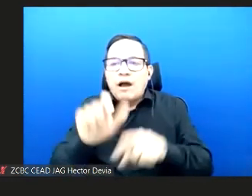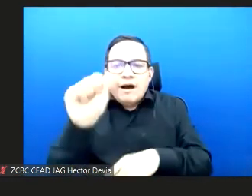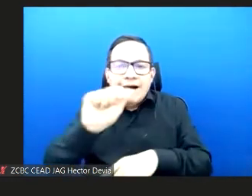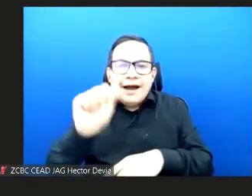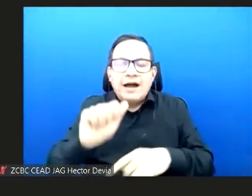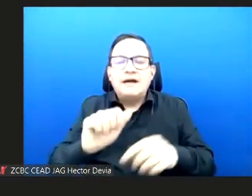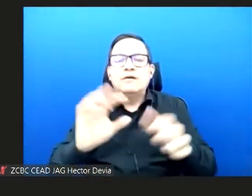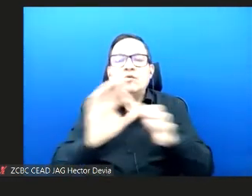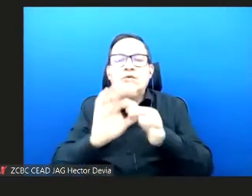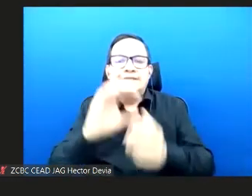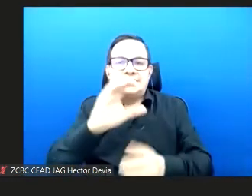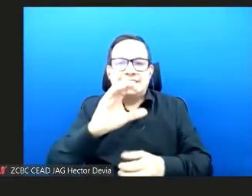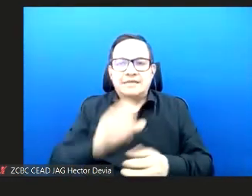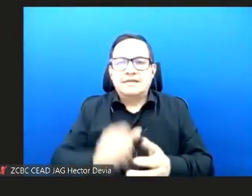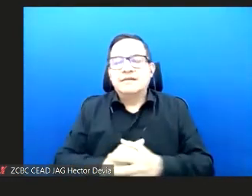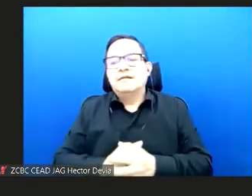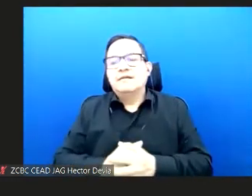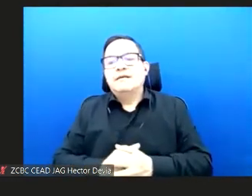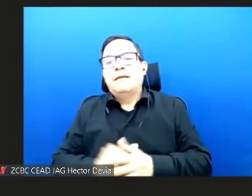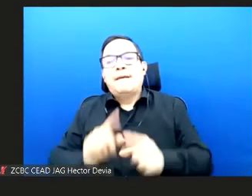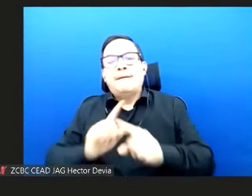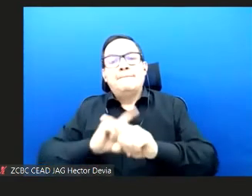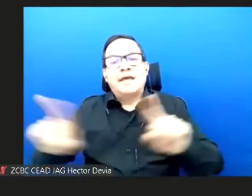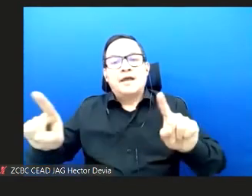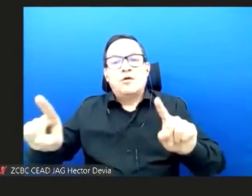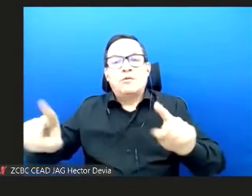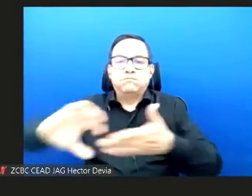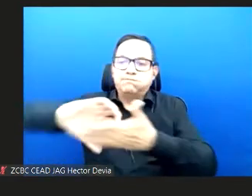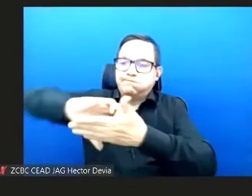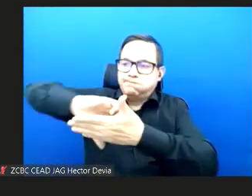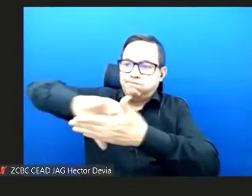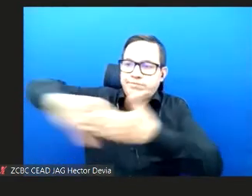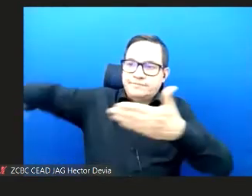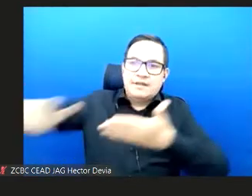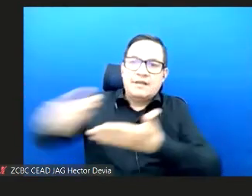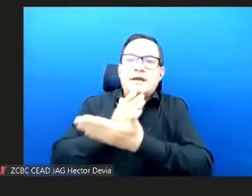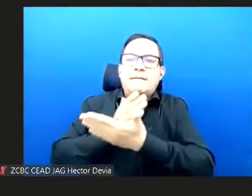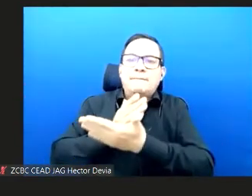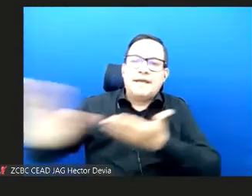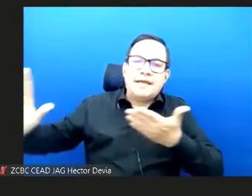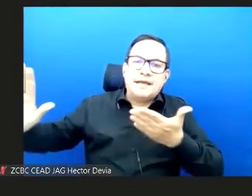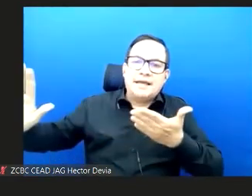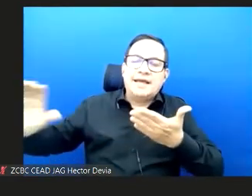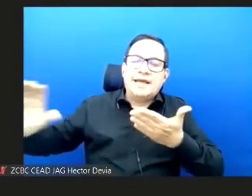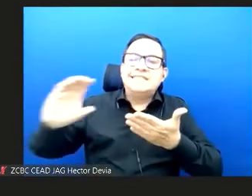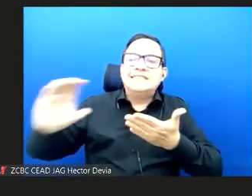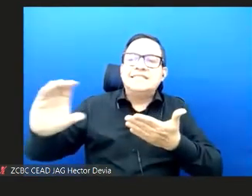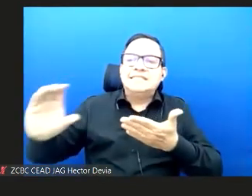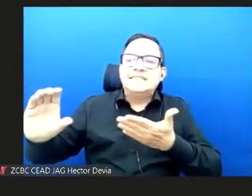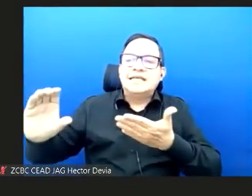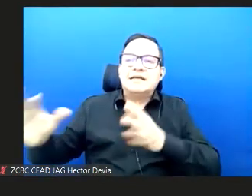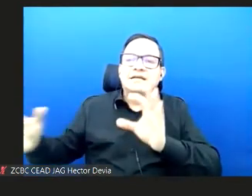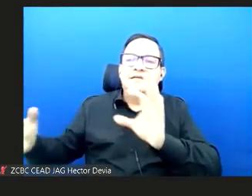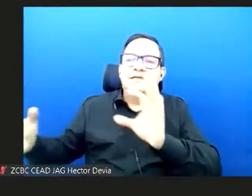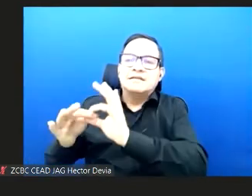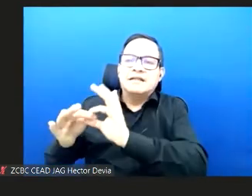unión de A y C, de la unión de A y C, son los elementos de la unión de